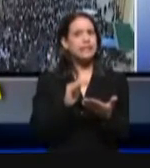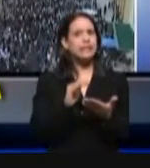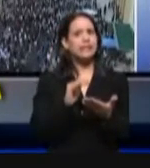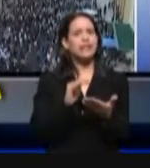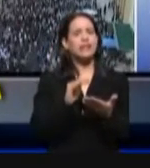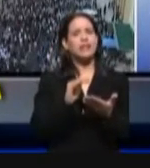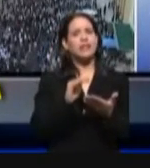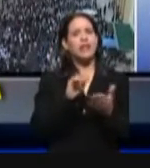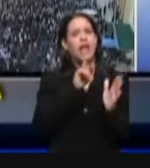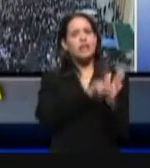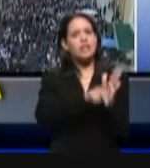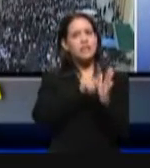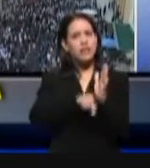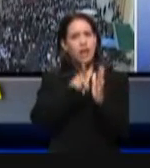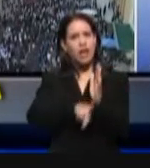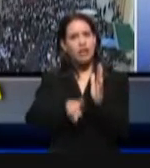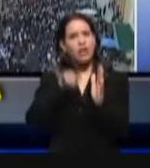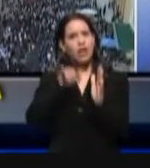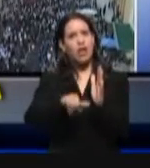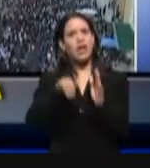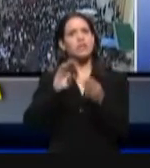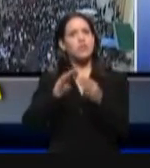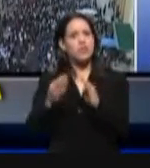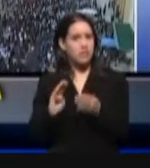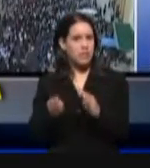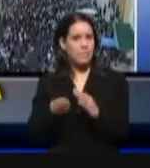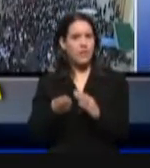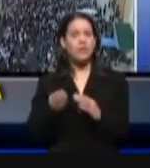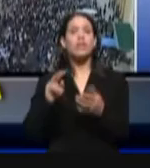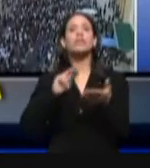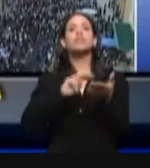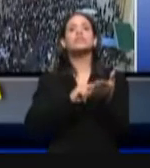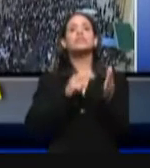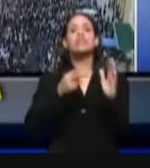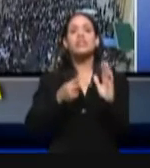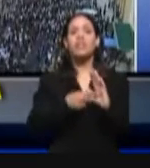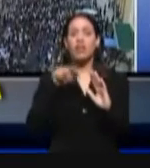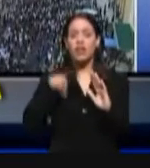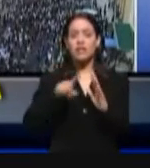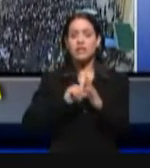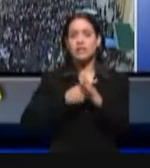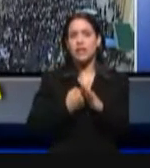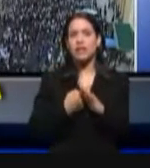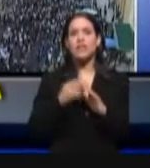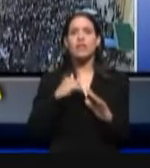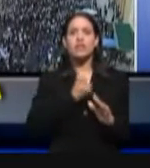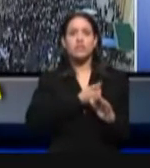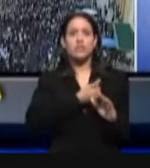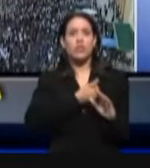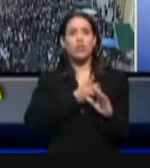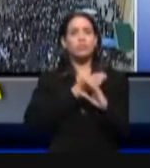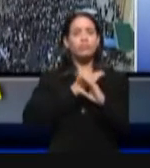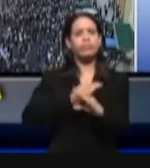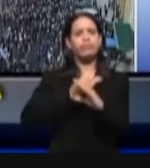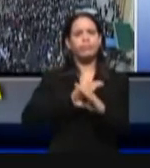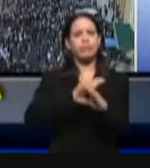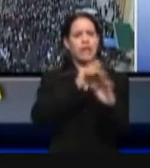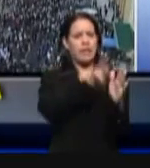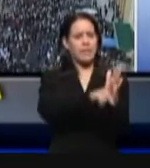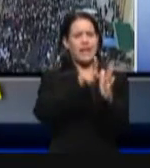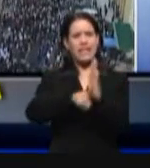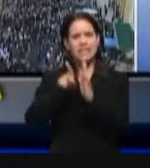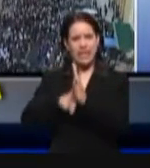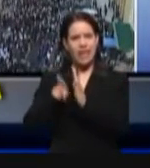ola de asesinatos que azotaba esa comunidad. Con estas iniciativas no solo estamos combatiendo la incidencia criminal en todas